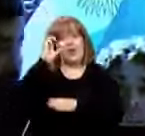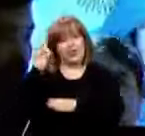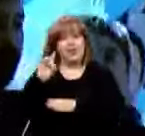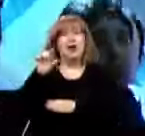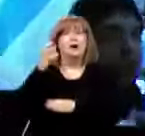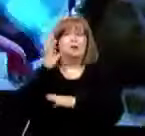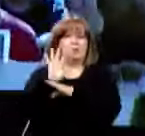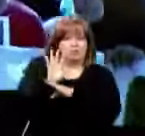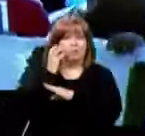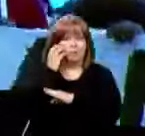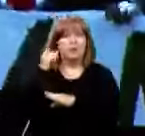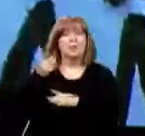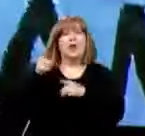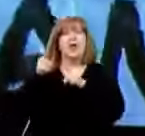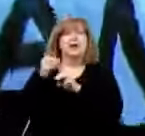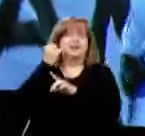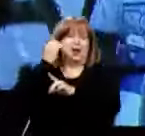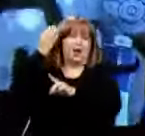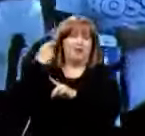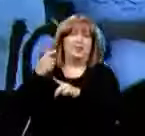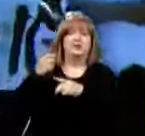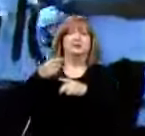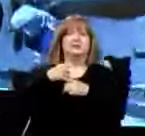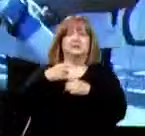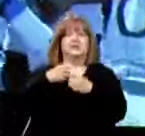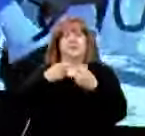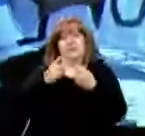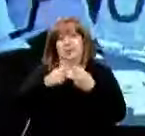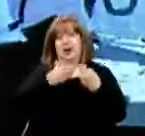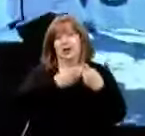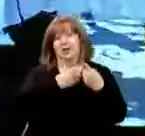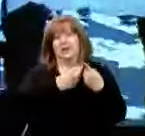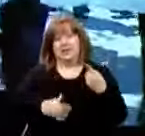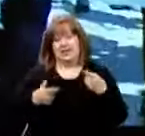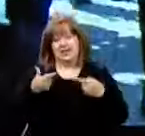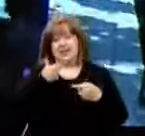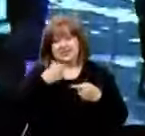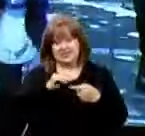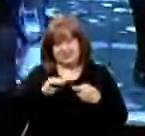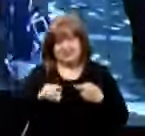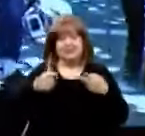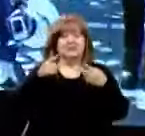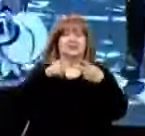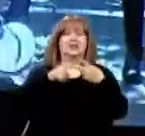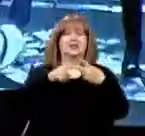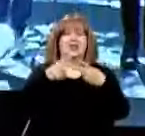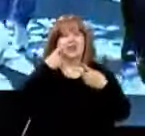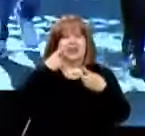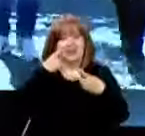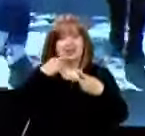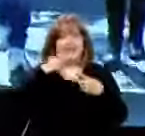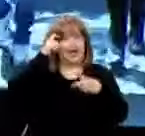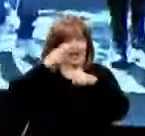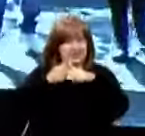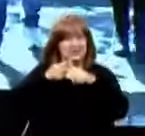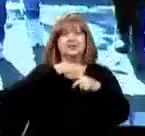agro mendocino, es productor, fue intendente de un departamento con fuerte arraigo en la vitivinicultura. Pero claro, la